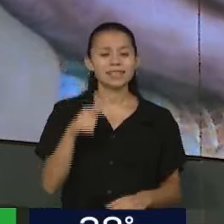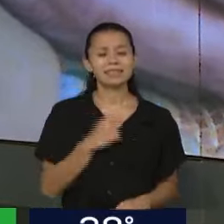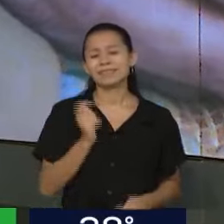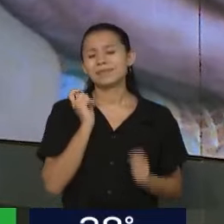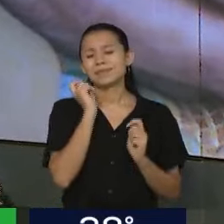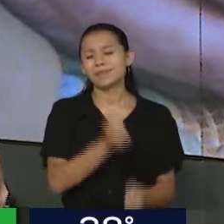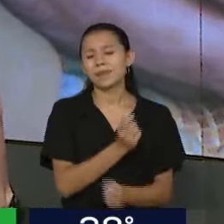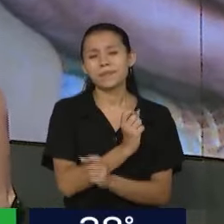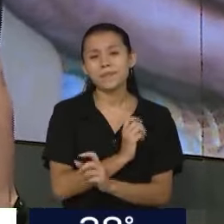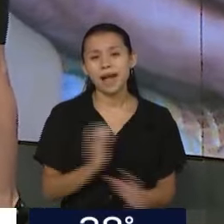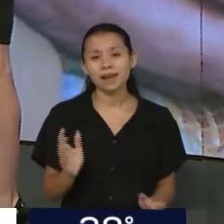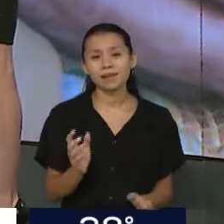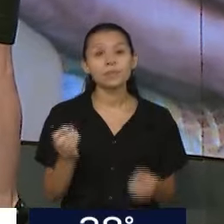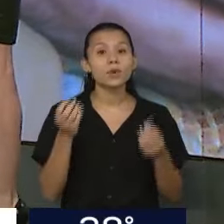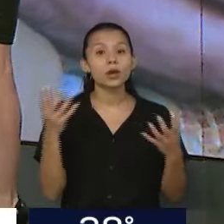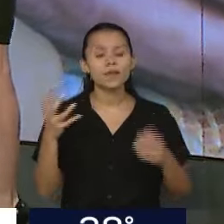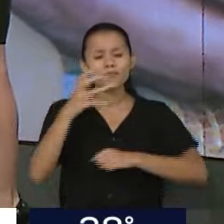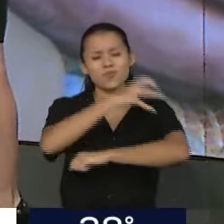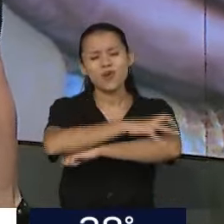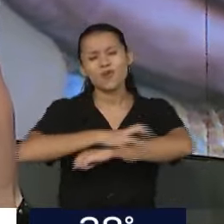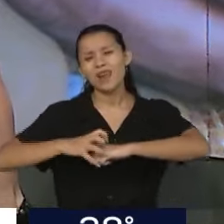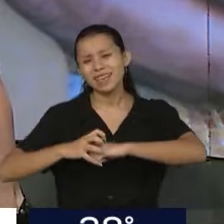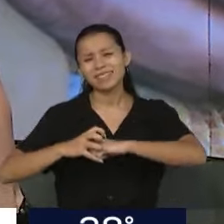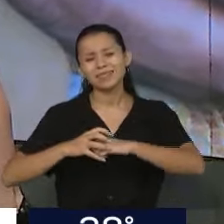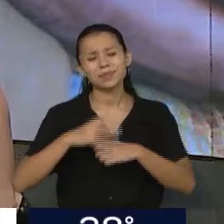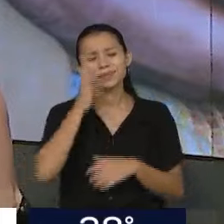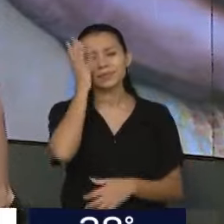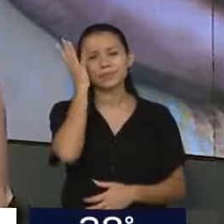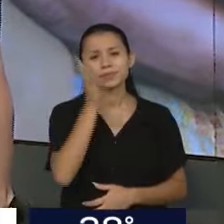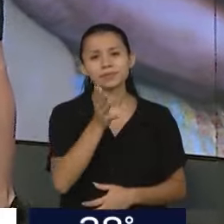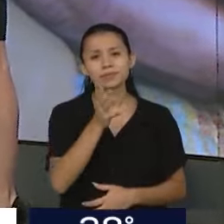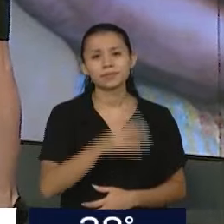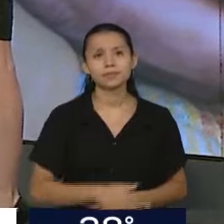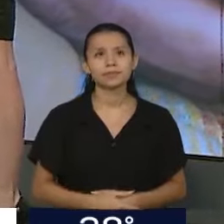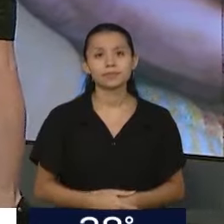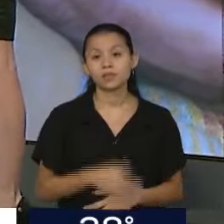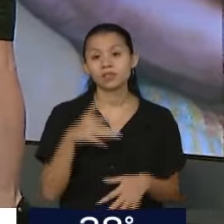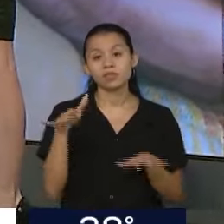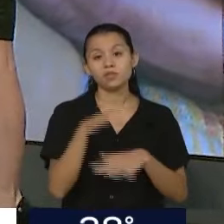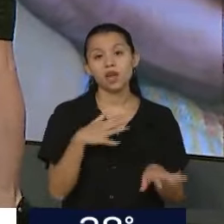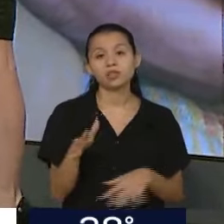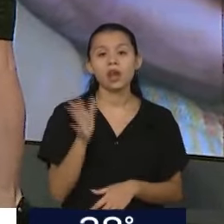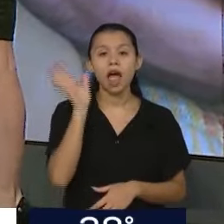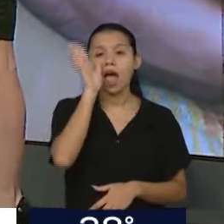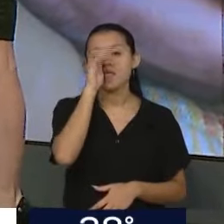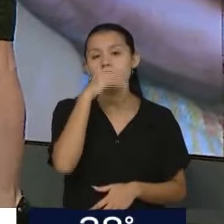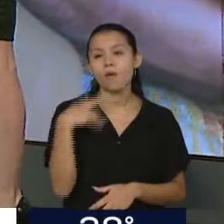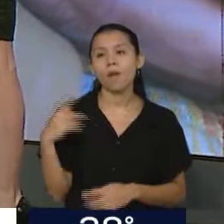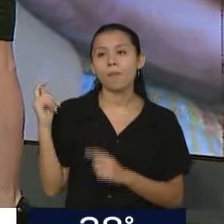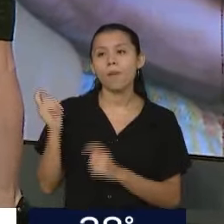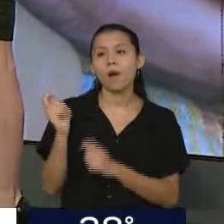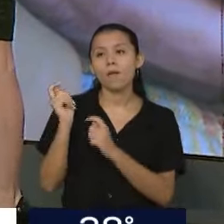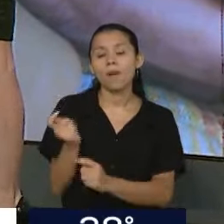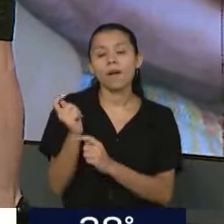que atraviesa la República Argentina. Con una fotografía antigua, vieja, con una película vieja, que da cuenta